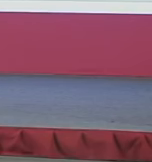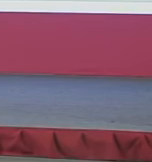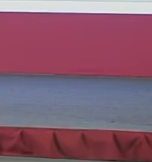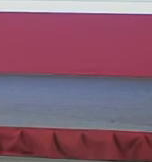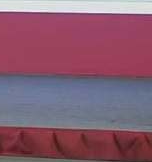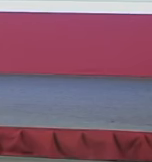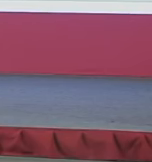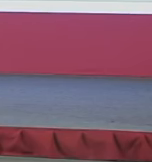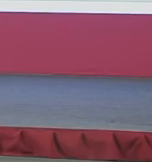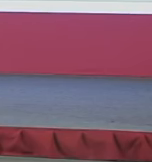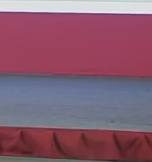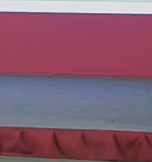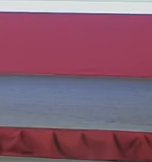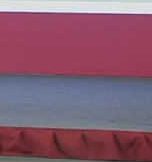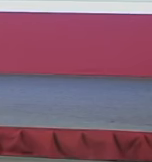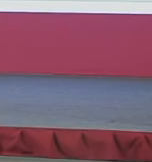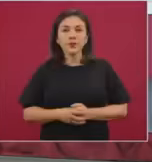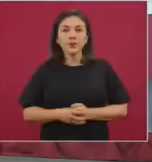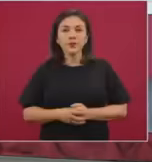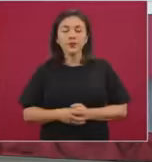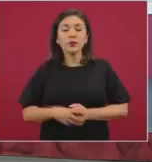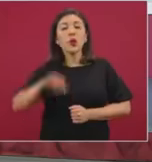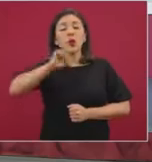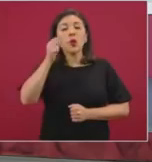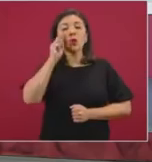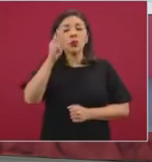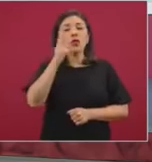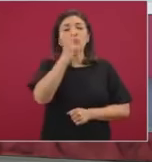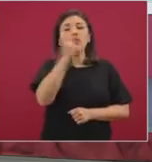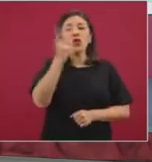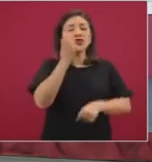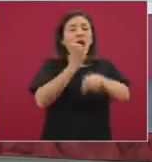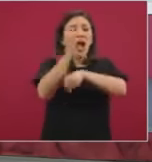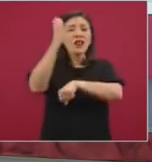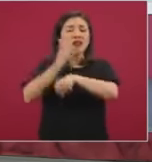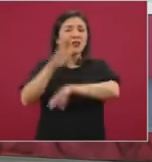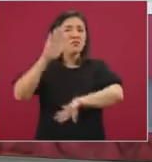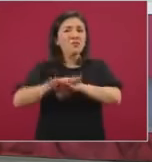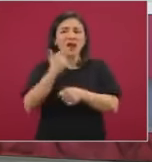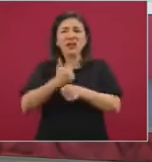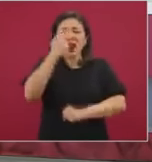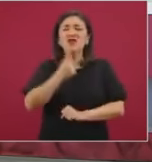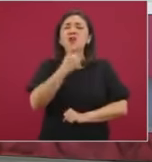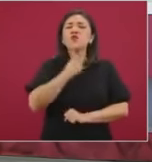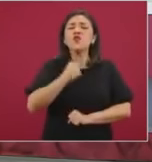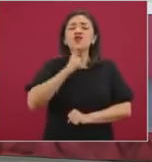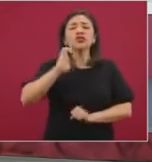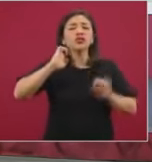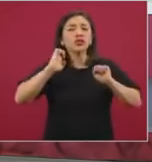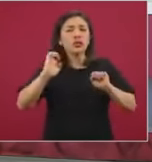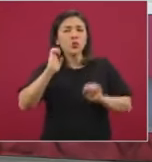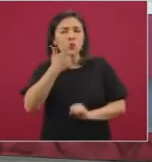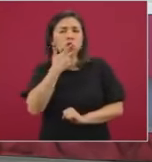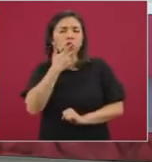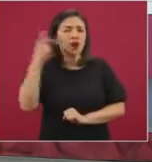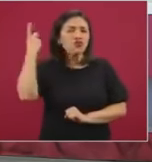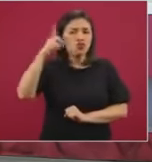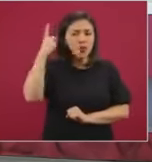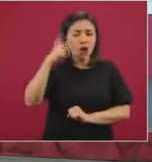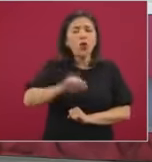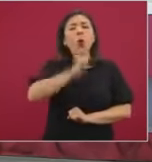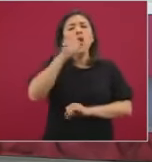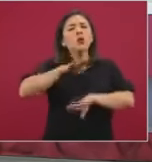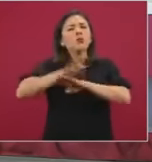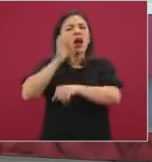tenemos 2 entidades que están en el riesgo máximo, que es el rojo, que son Chihuahua y Durango, y tenemos una serie de estados que